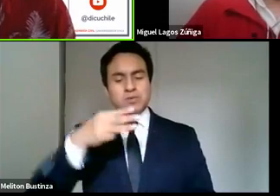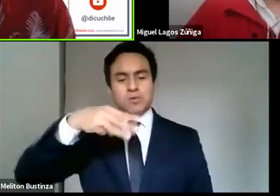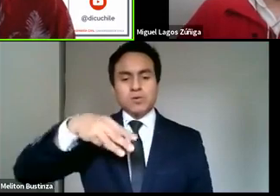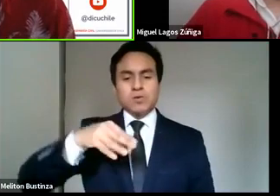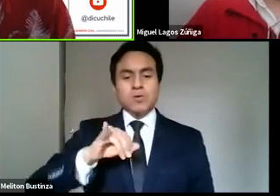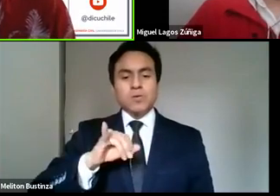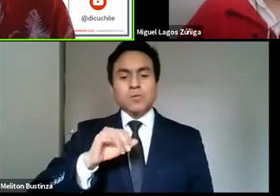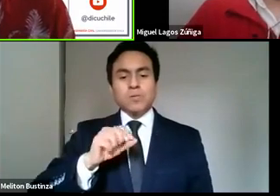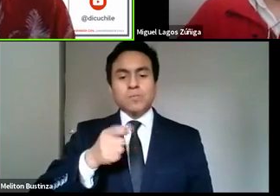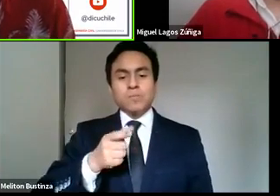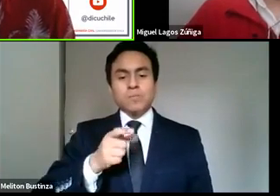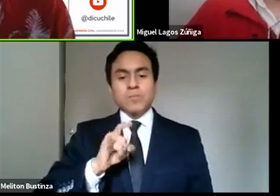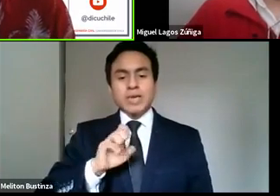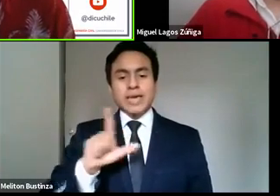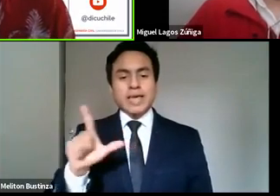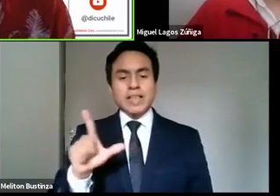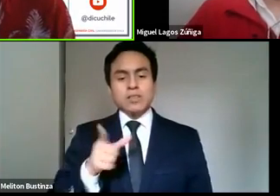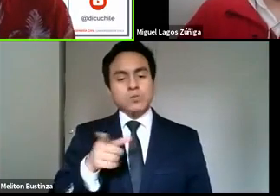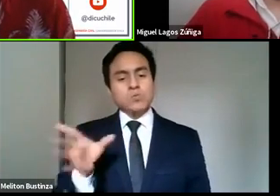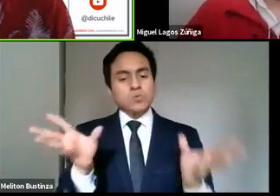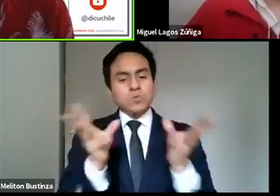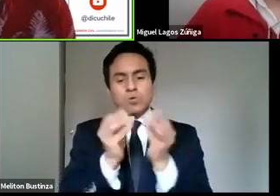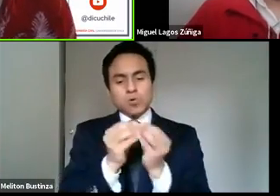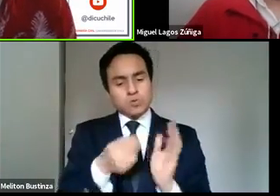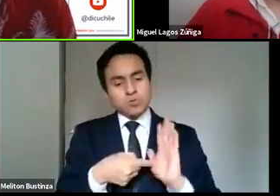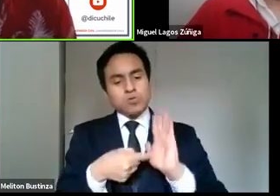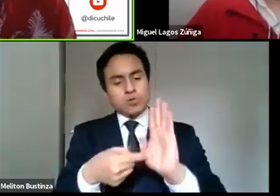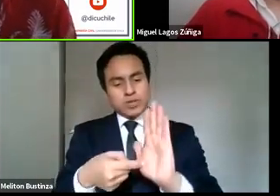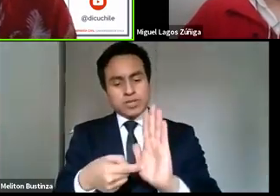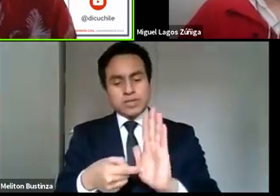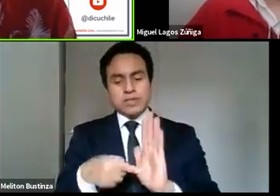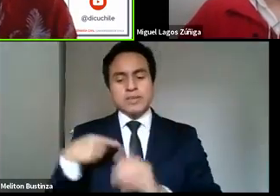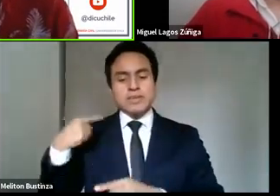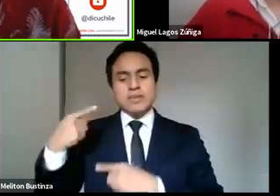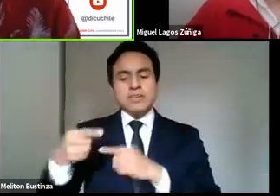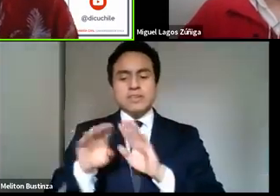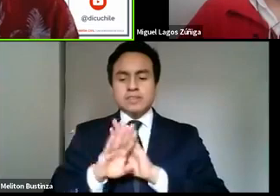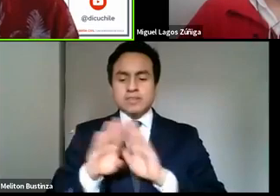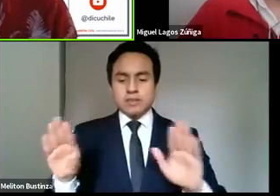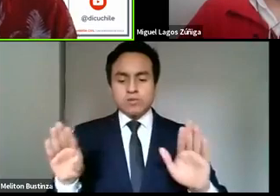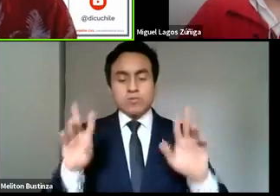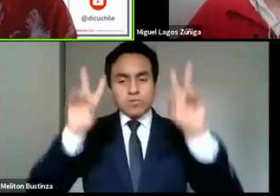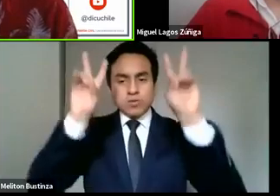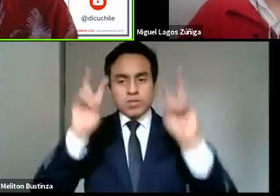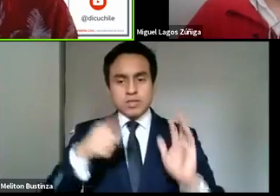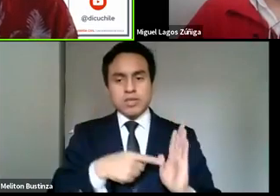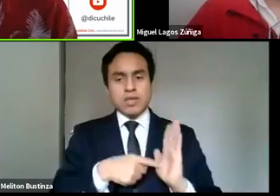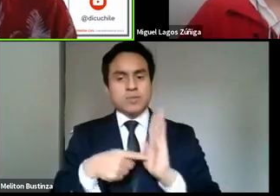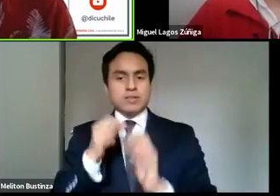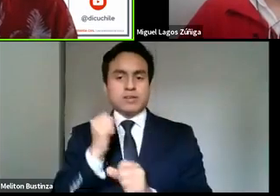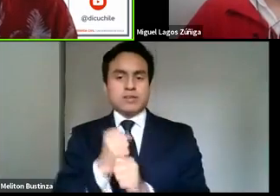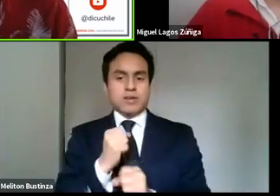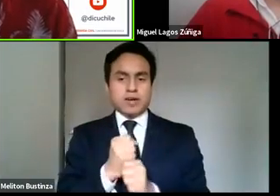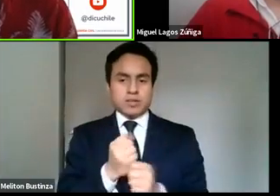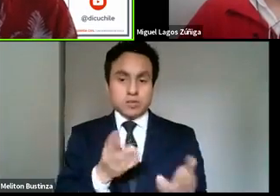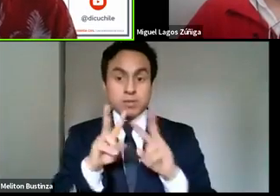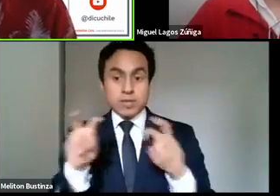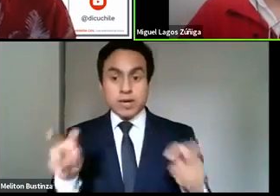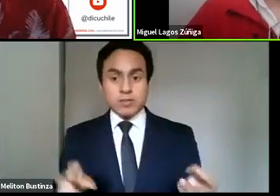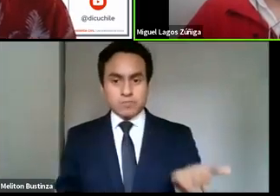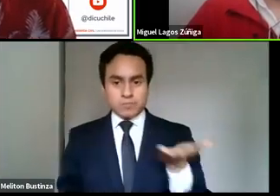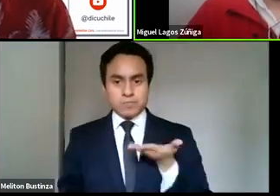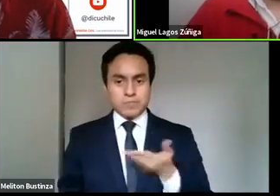también tú puedas realizar las conclusiones con respecto a este ciclo y también con respecto a los temas que tú estás trabajando e investigando.